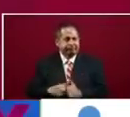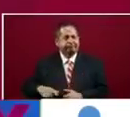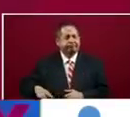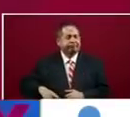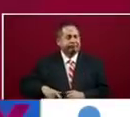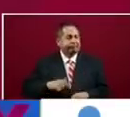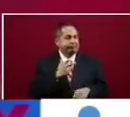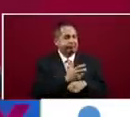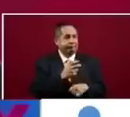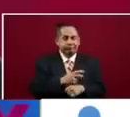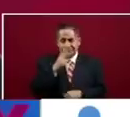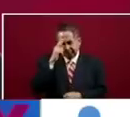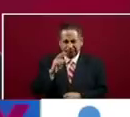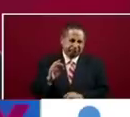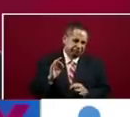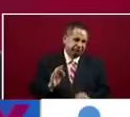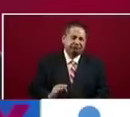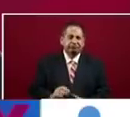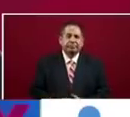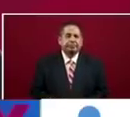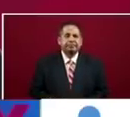de Estados Unidos.